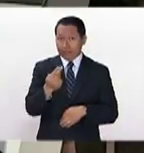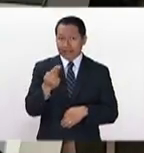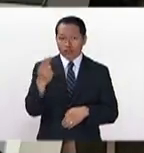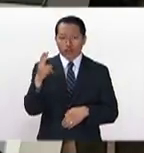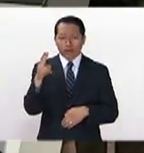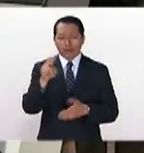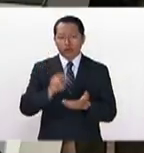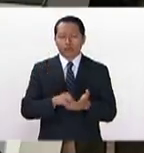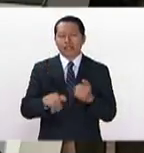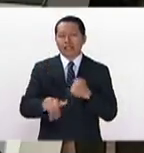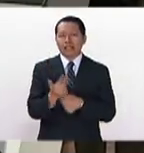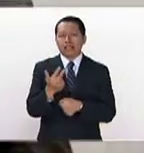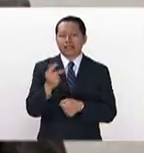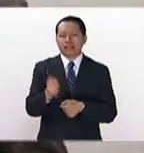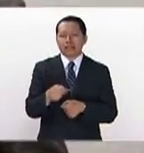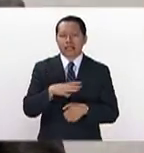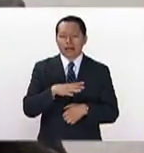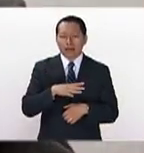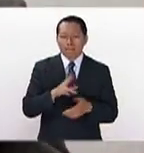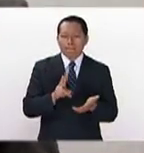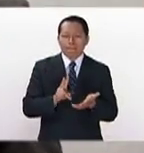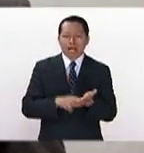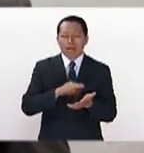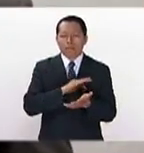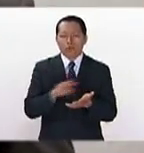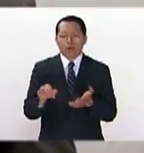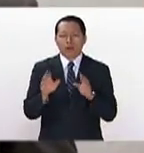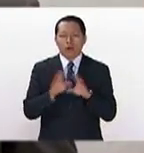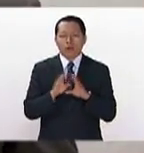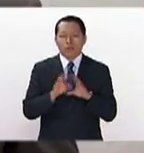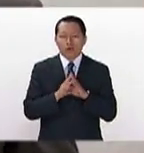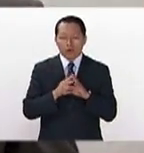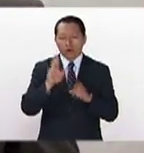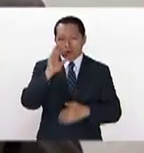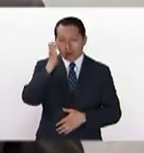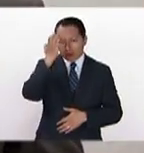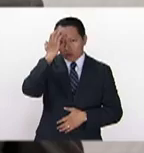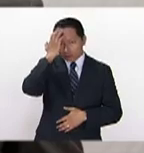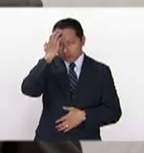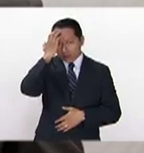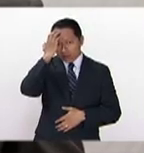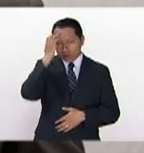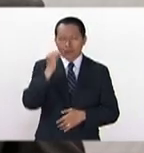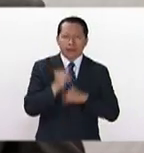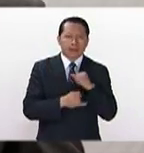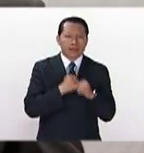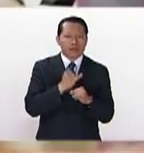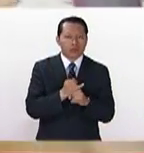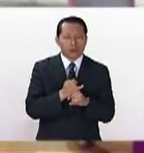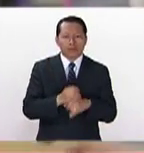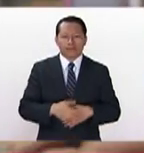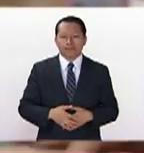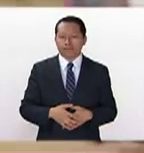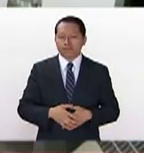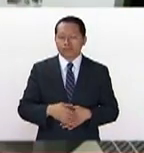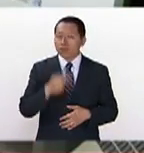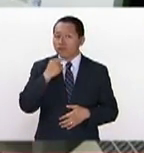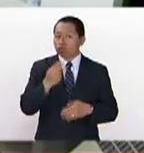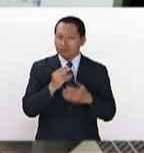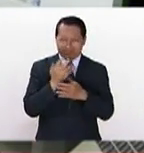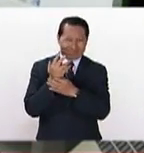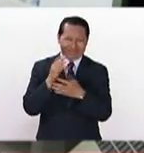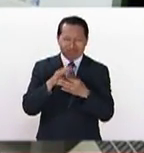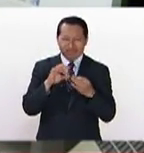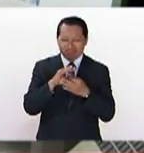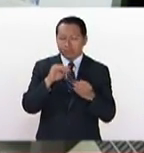noviembre de 2013, le han valido a nuestro país el reconocimiento internacional. El vocero detalló que